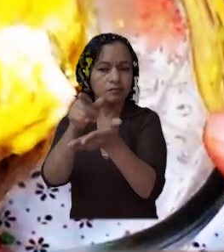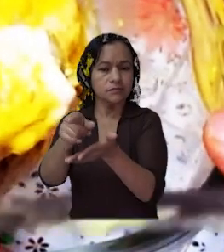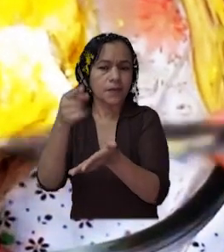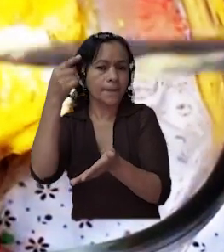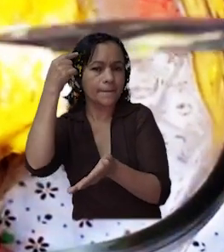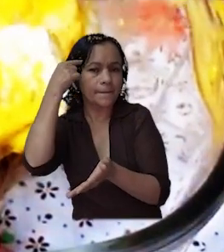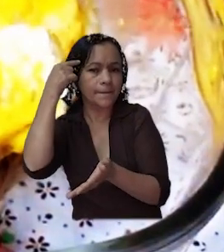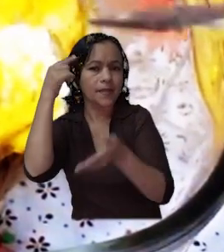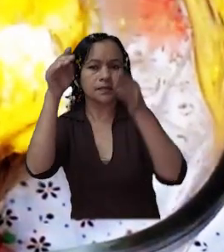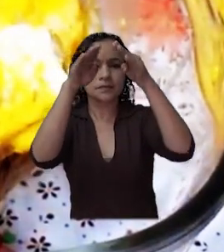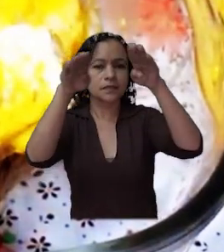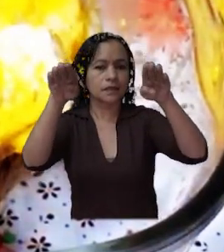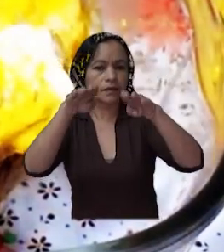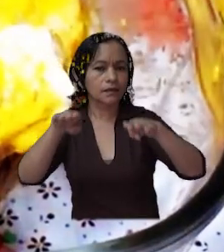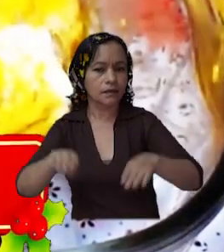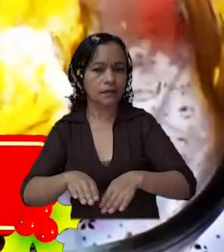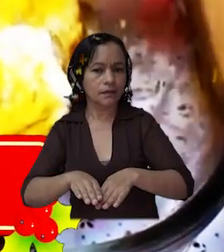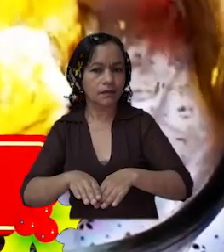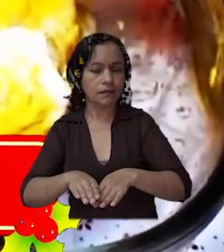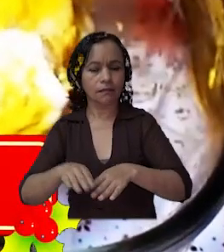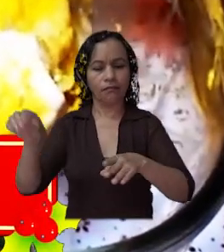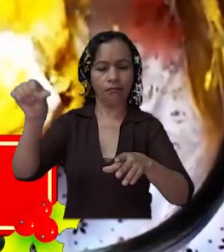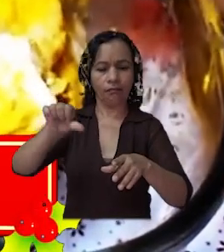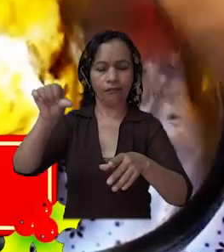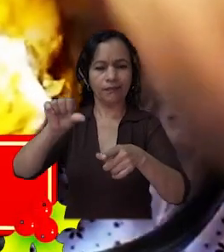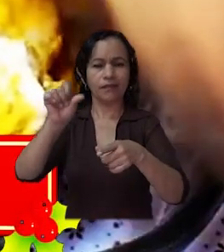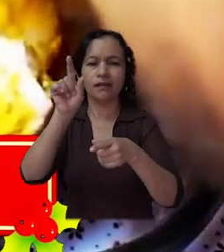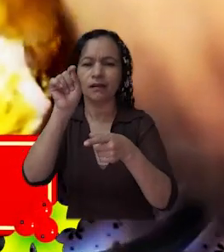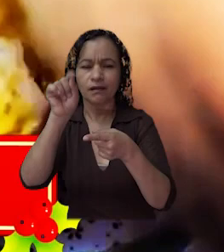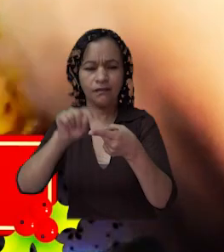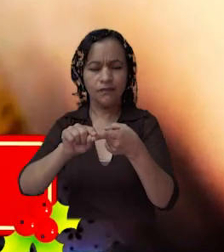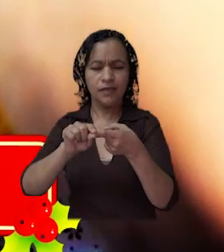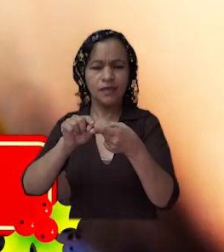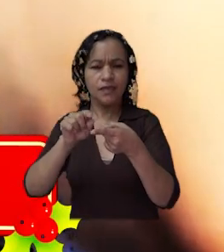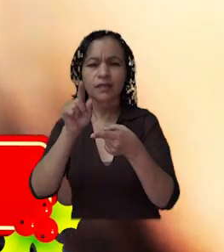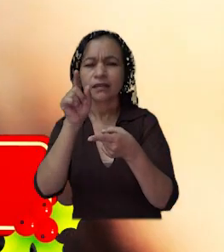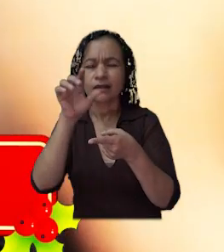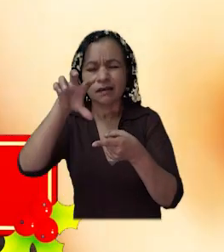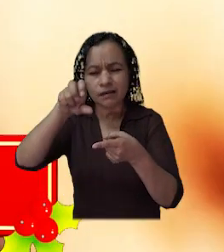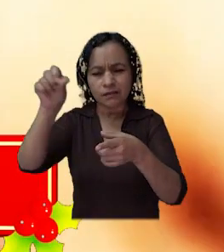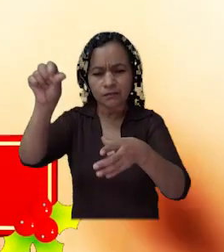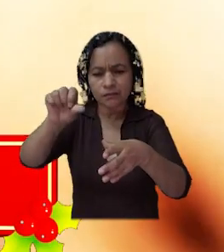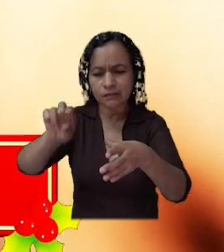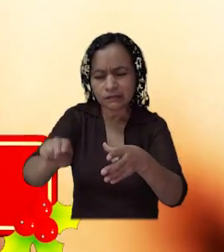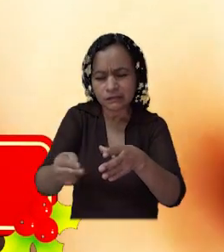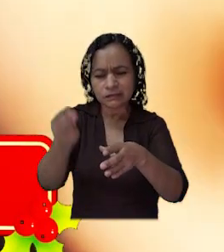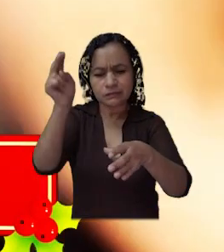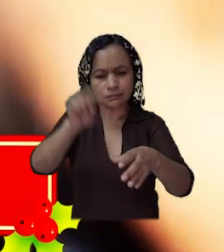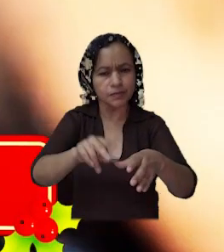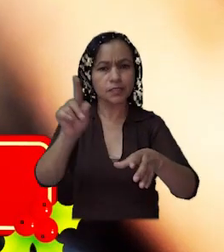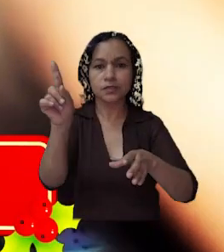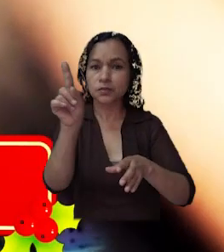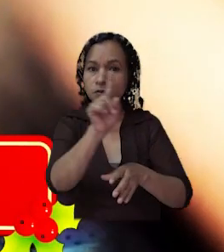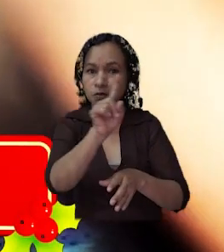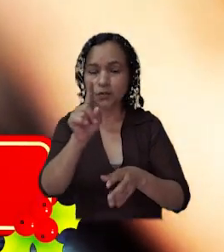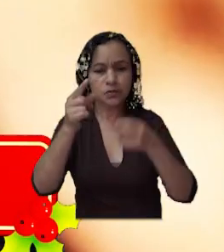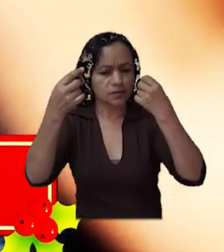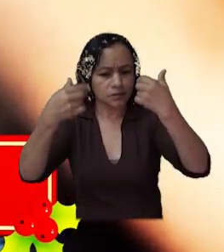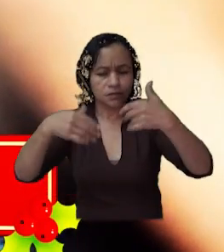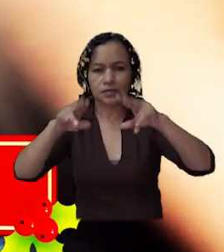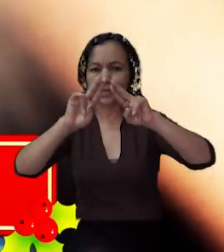cree que la comida navideña es el tomate como está, es salsa inglesa. Y la verdad es que la cocina tiene que ser